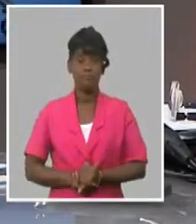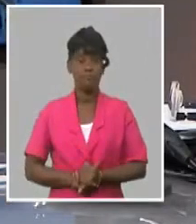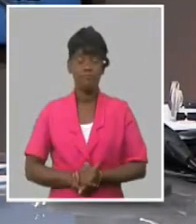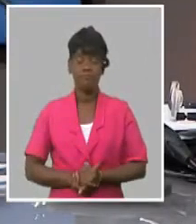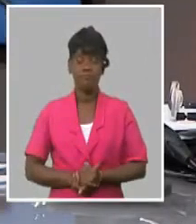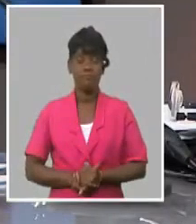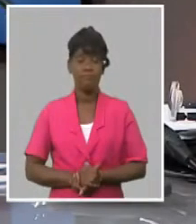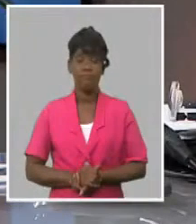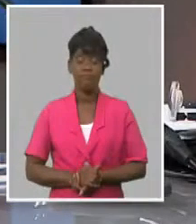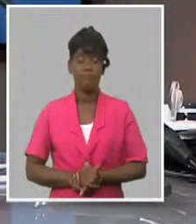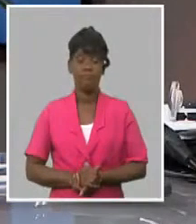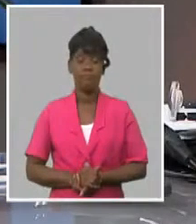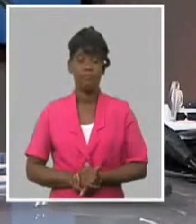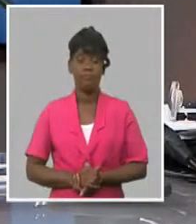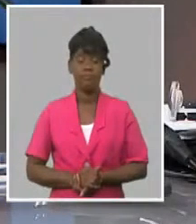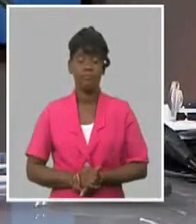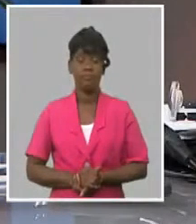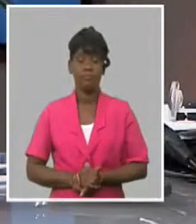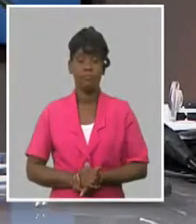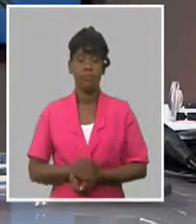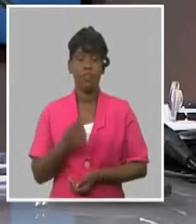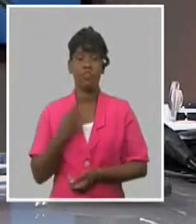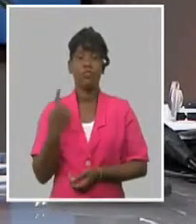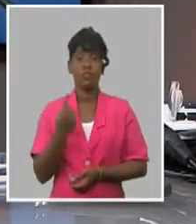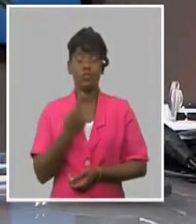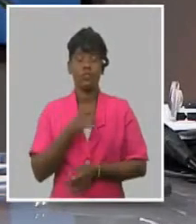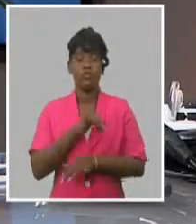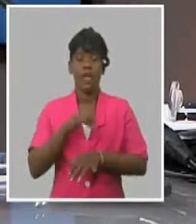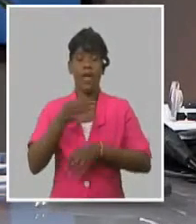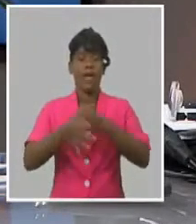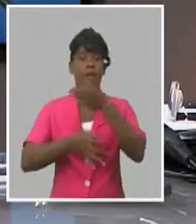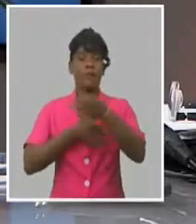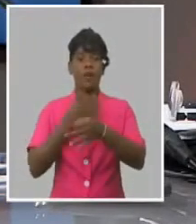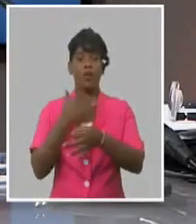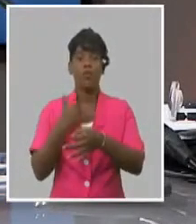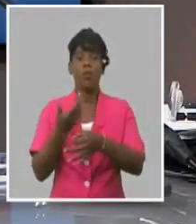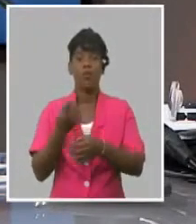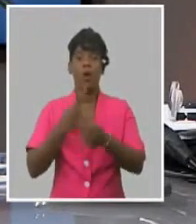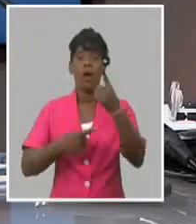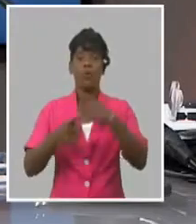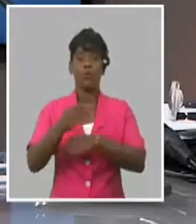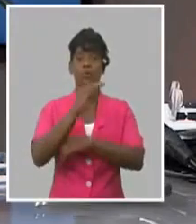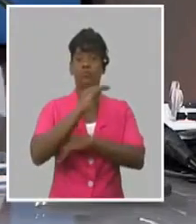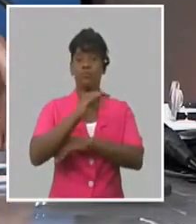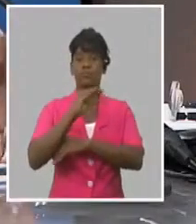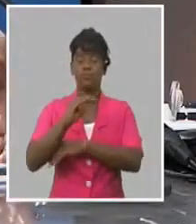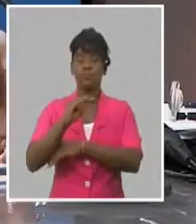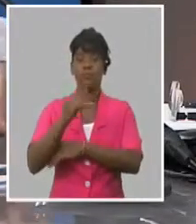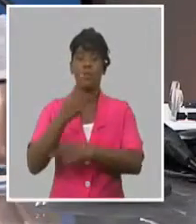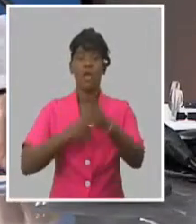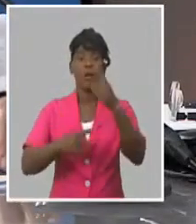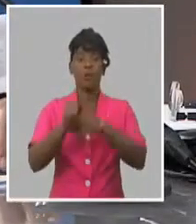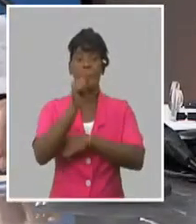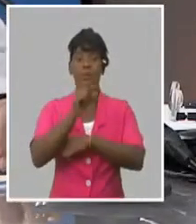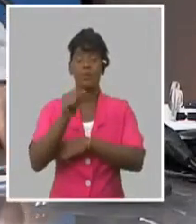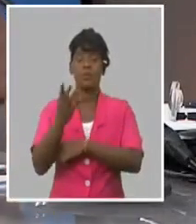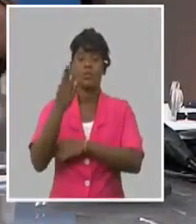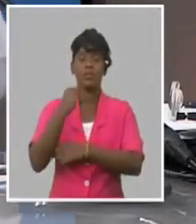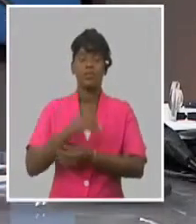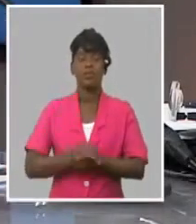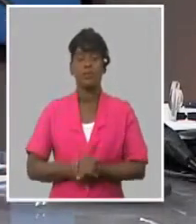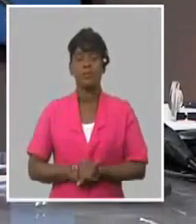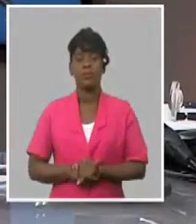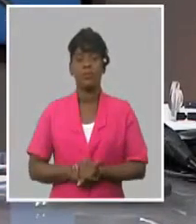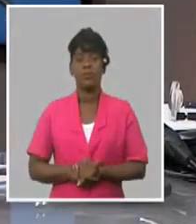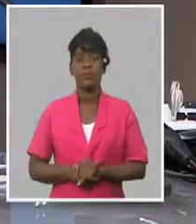del partido se habla de subsidios excesivos y gratuidades indebidas. Hay compañeros que me han trasladado